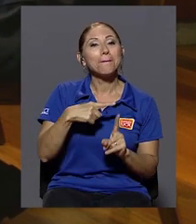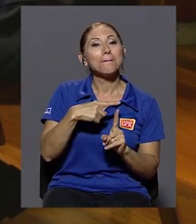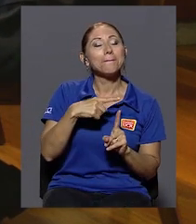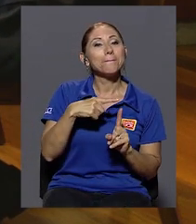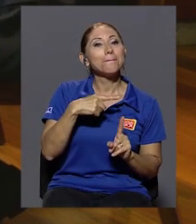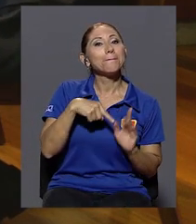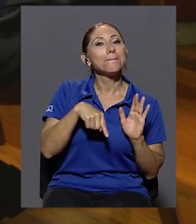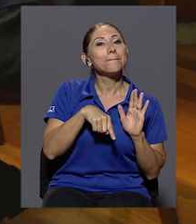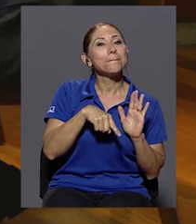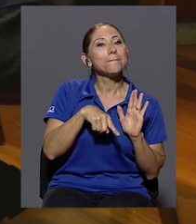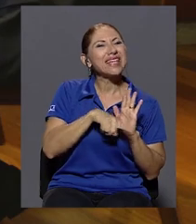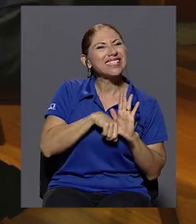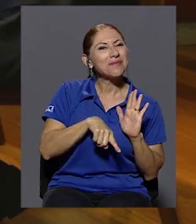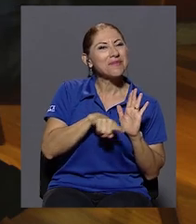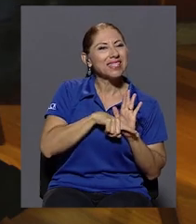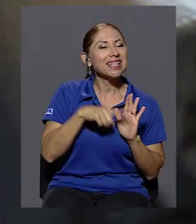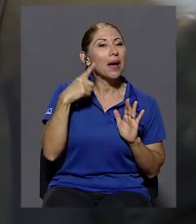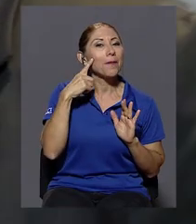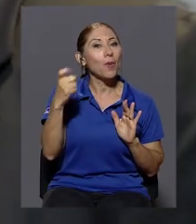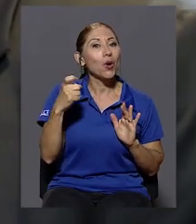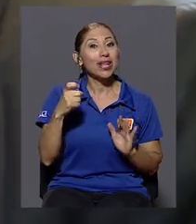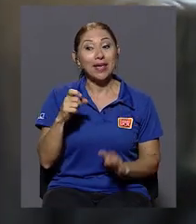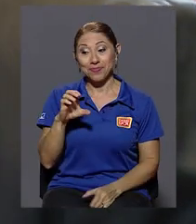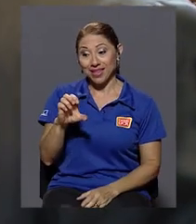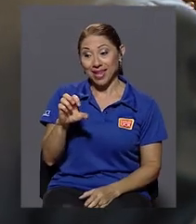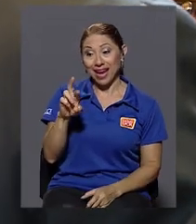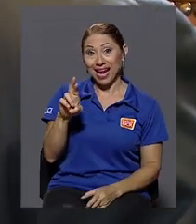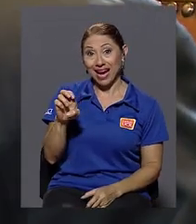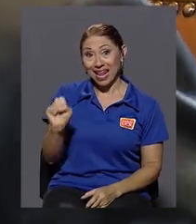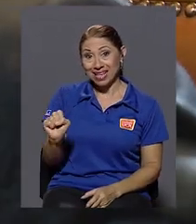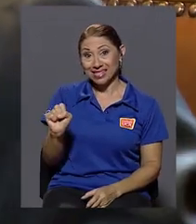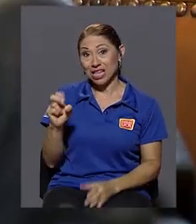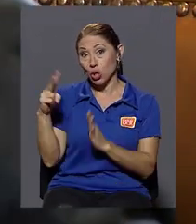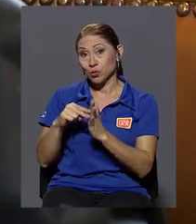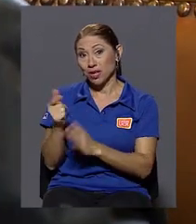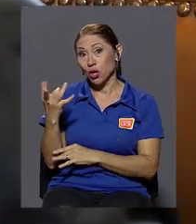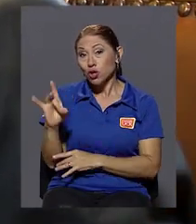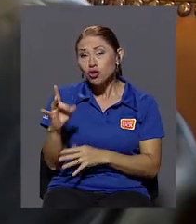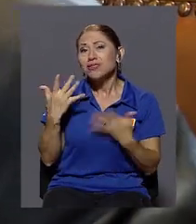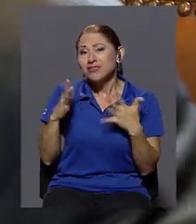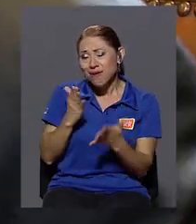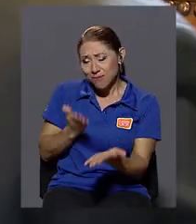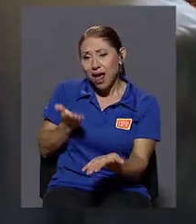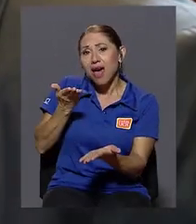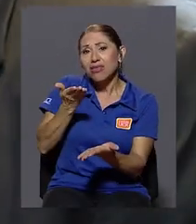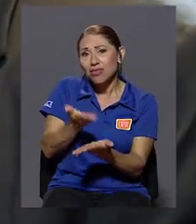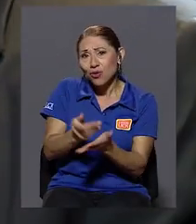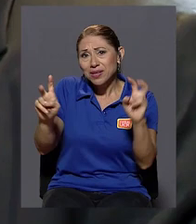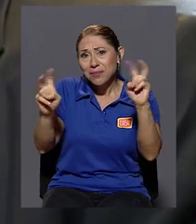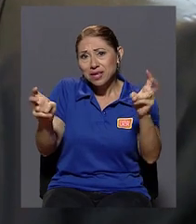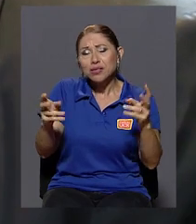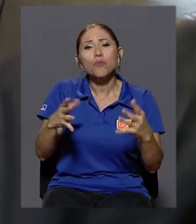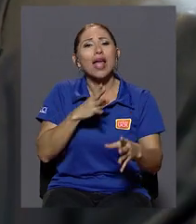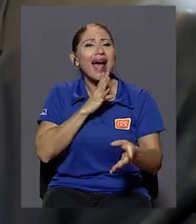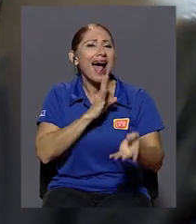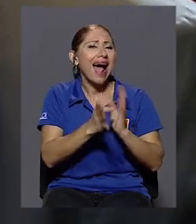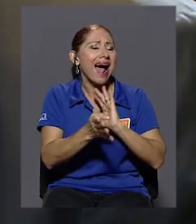Pesimista porque la experiencia que hemos tenido, la CRES del 2008 planteó este asunto. Como todos sabemos,